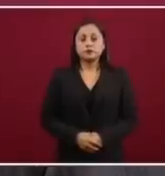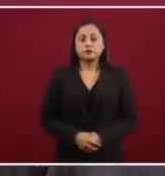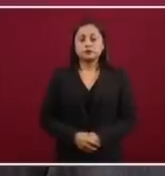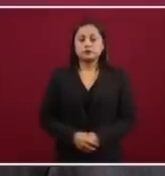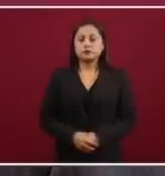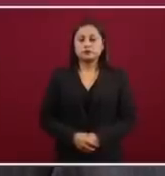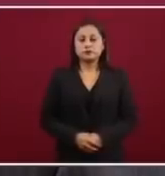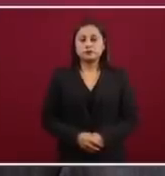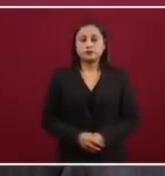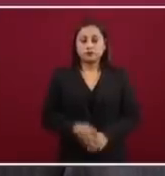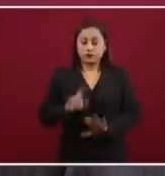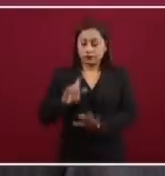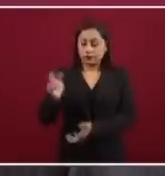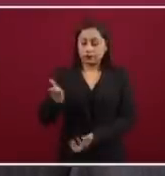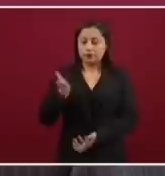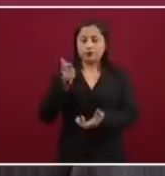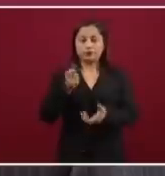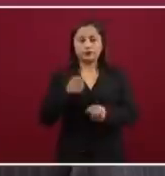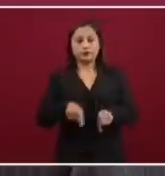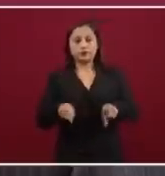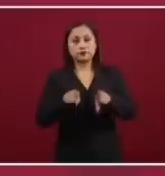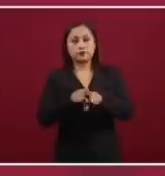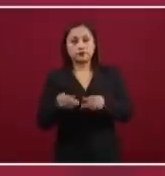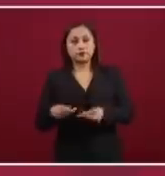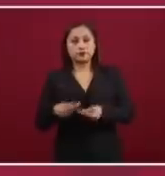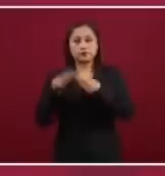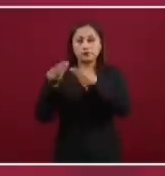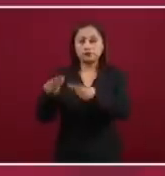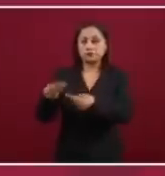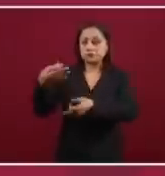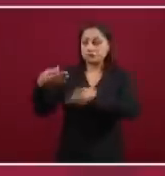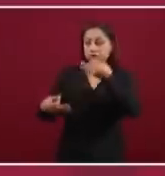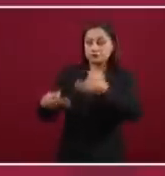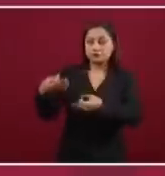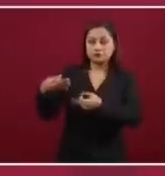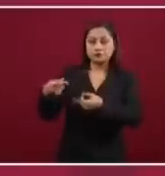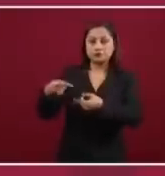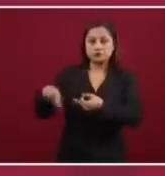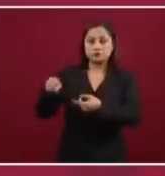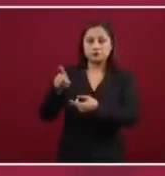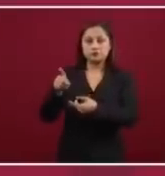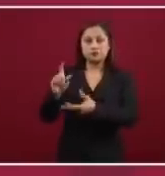entrega el Poder Judicial, que no lo puede tocar.